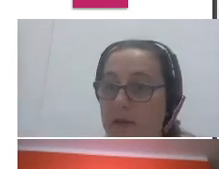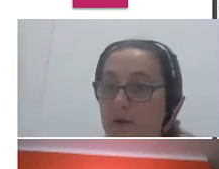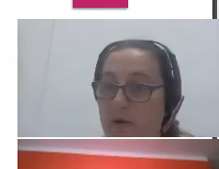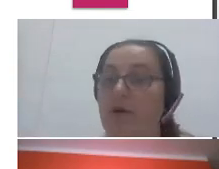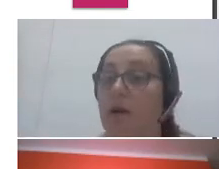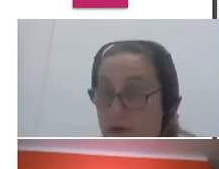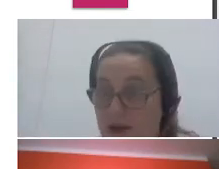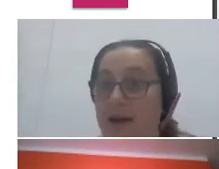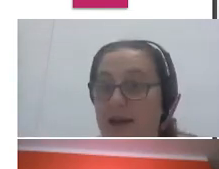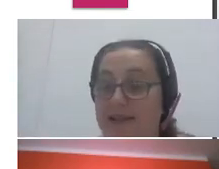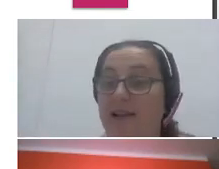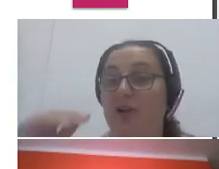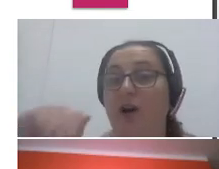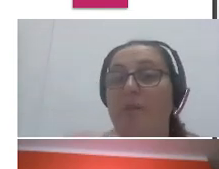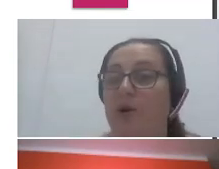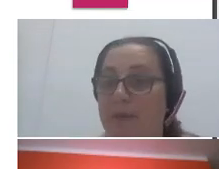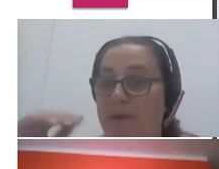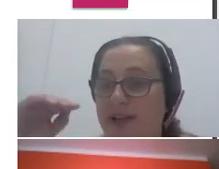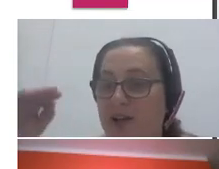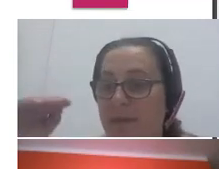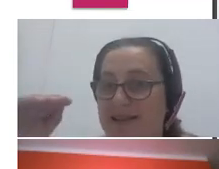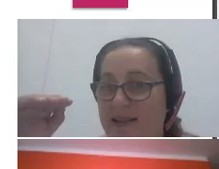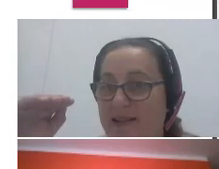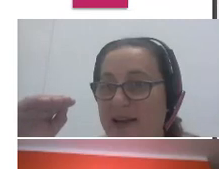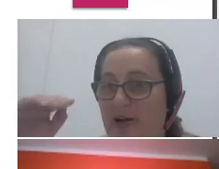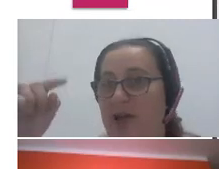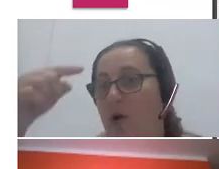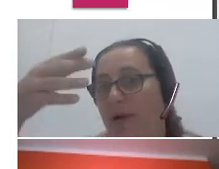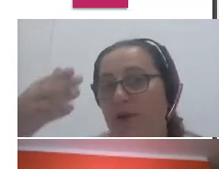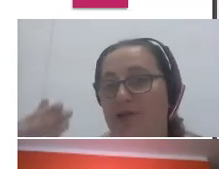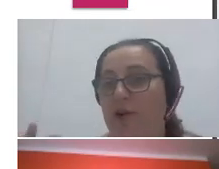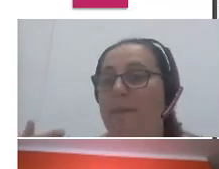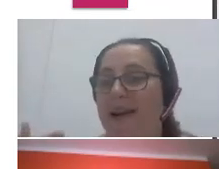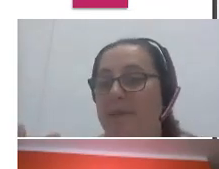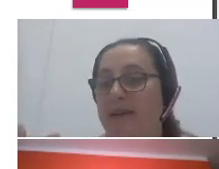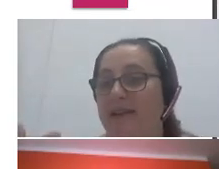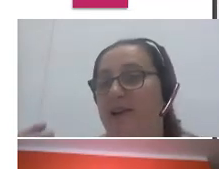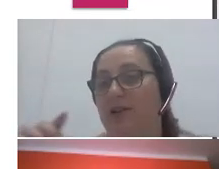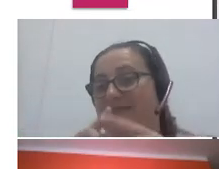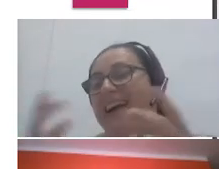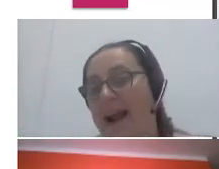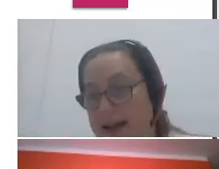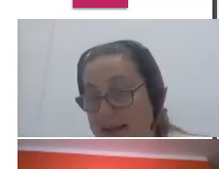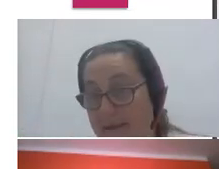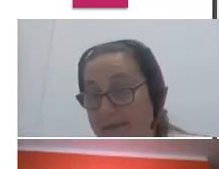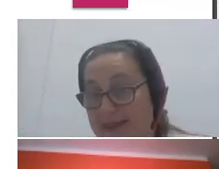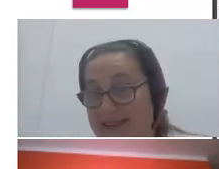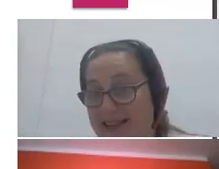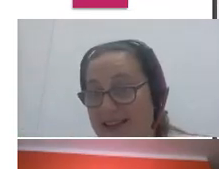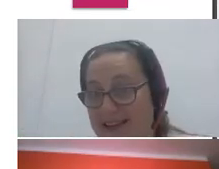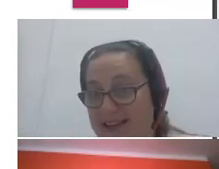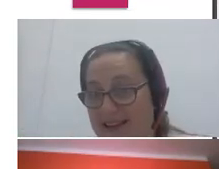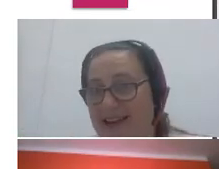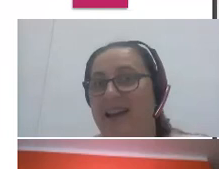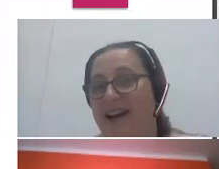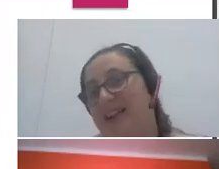rompen los tejidos, profe, ahí no. Exacto, pero rompemos tejidos más internos. Cuando se rompe el epitelio, sangraría,